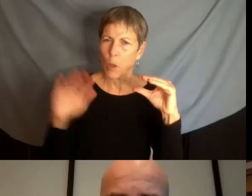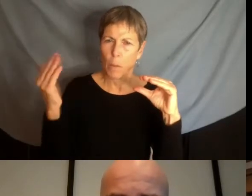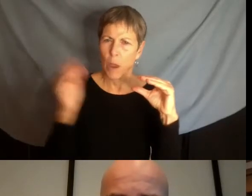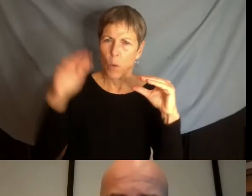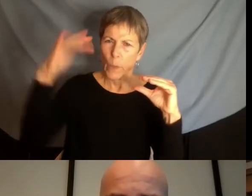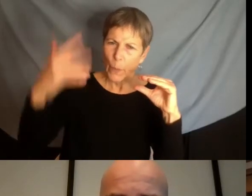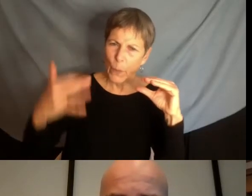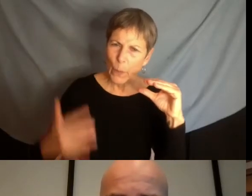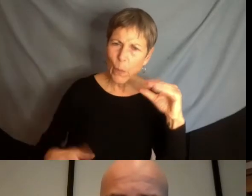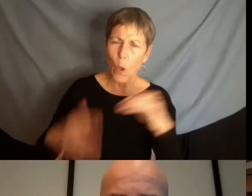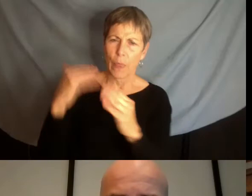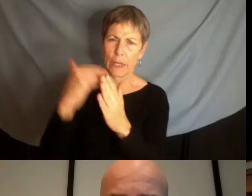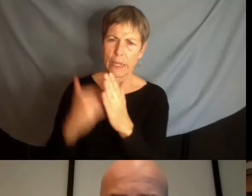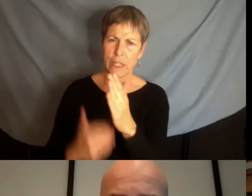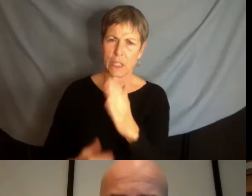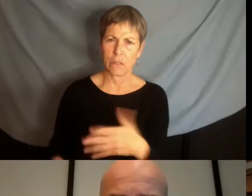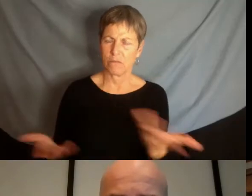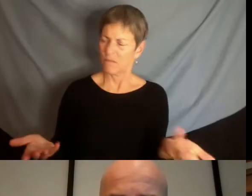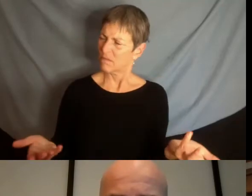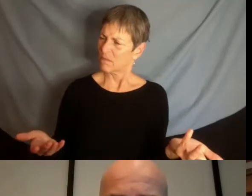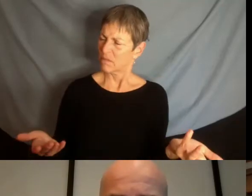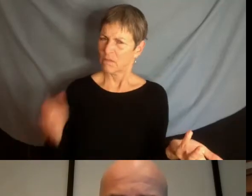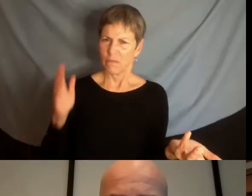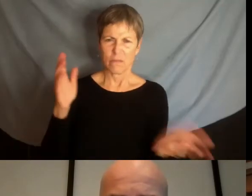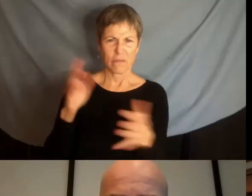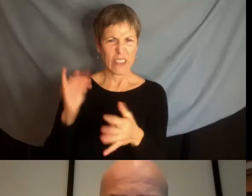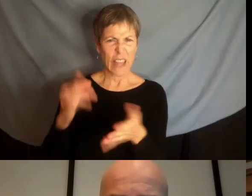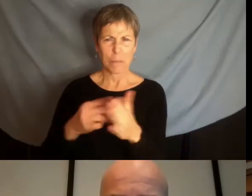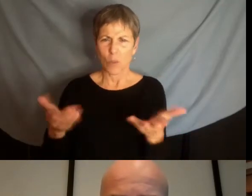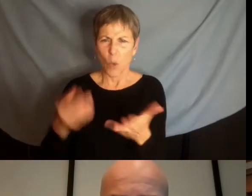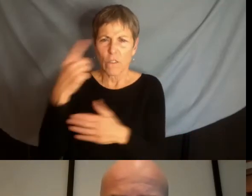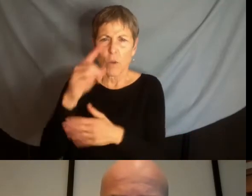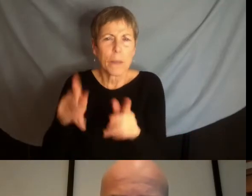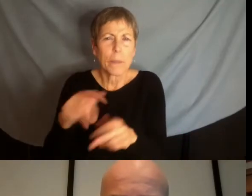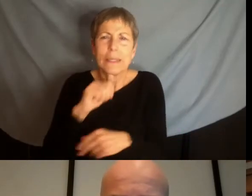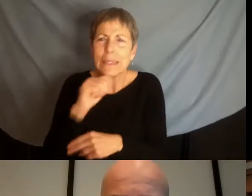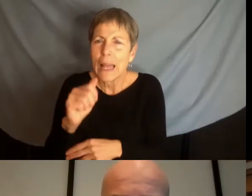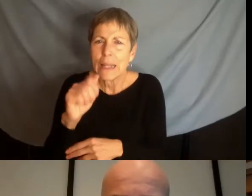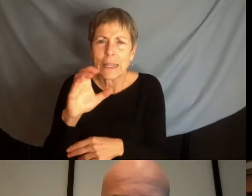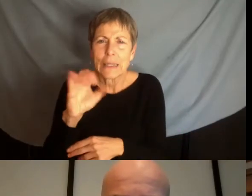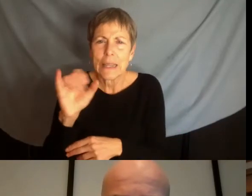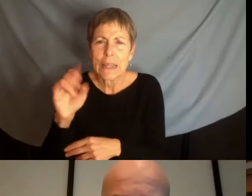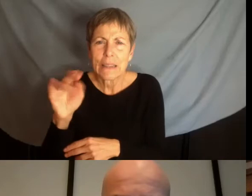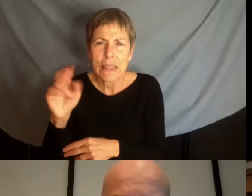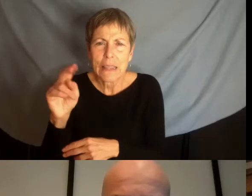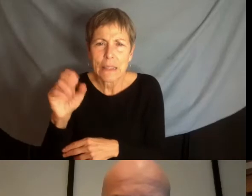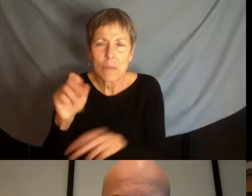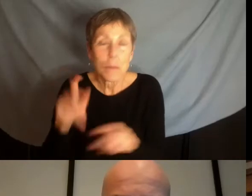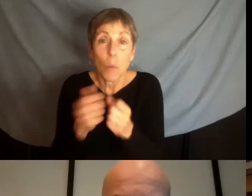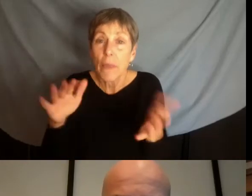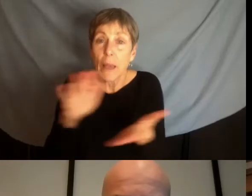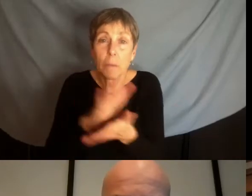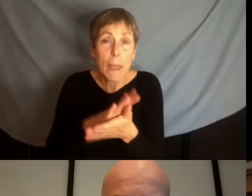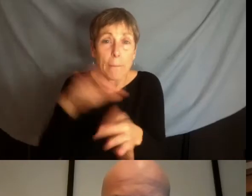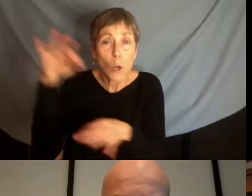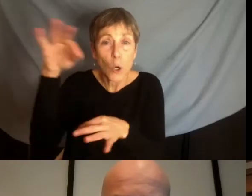porcentaje extremadamente pequeño. Entonces, ¿qué quiere decir eso para los no ciudadanos? ¿Qué quiere decir para la gente que